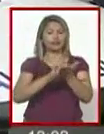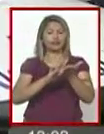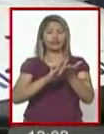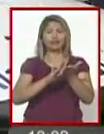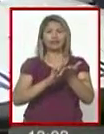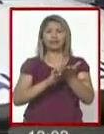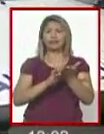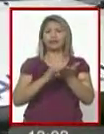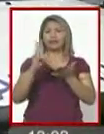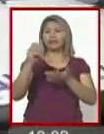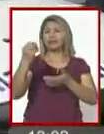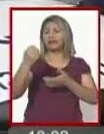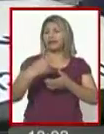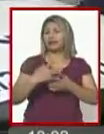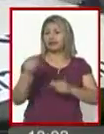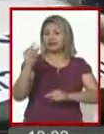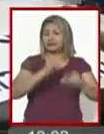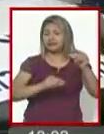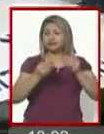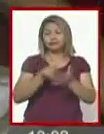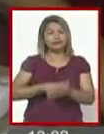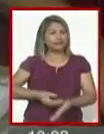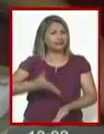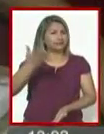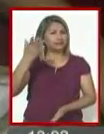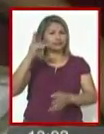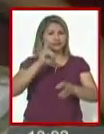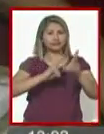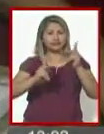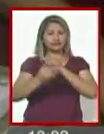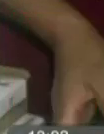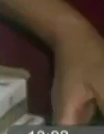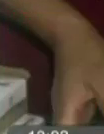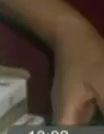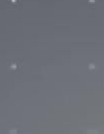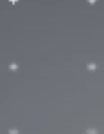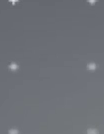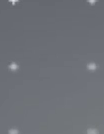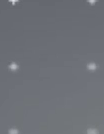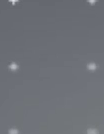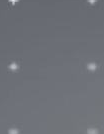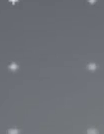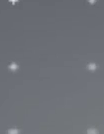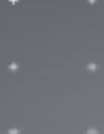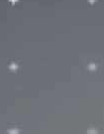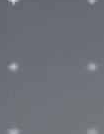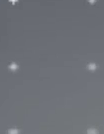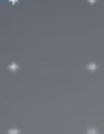tratamientos con radioterapia, ya que significan un costo alto para las personas humildes.